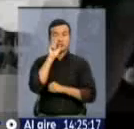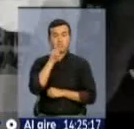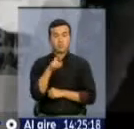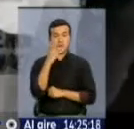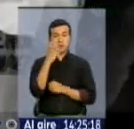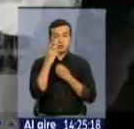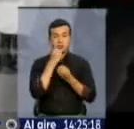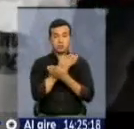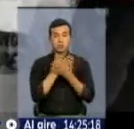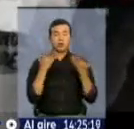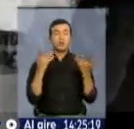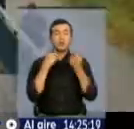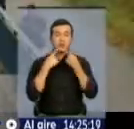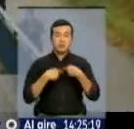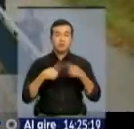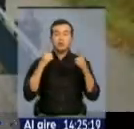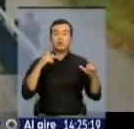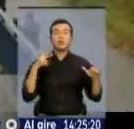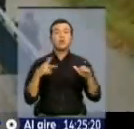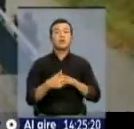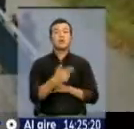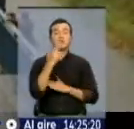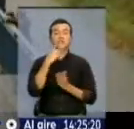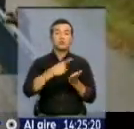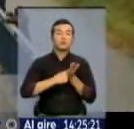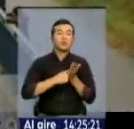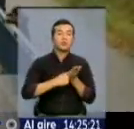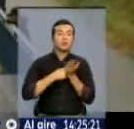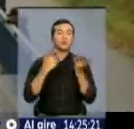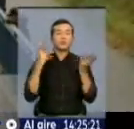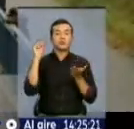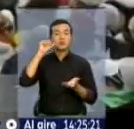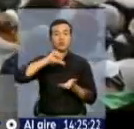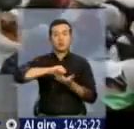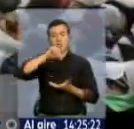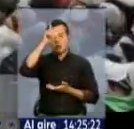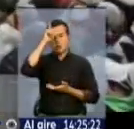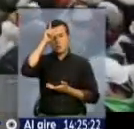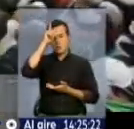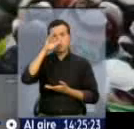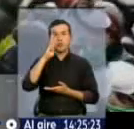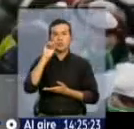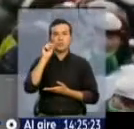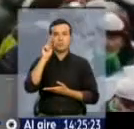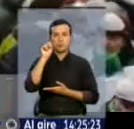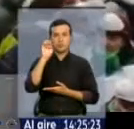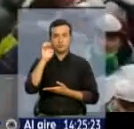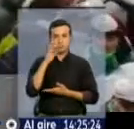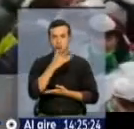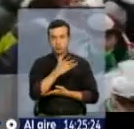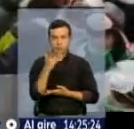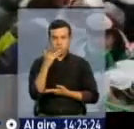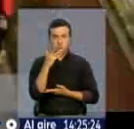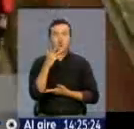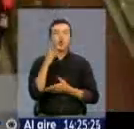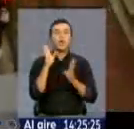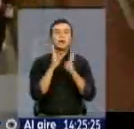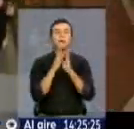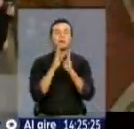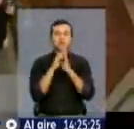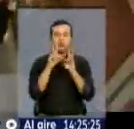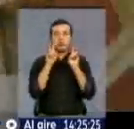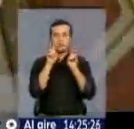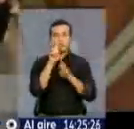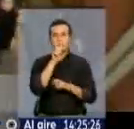Esta declaración la hizo durante la inauguración de la reunión que se celebra en la ciudad alemana de Bonn. En la denominada COP23 se